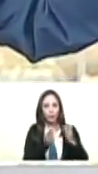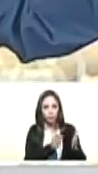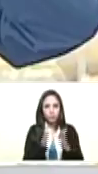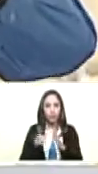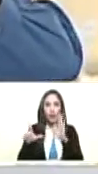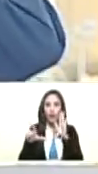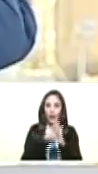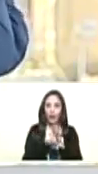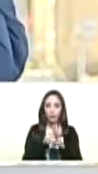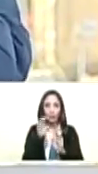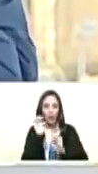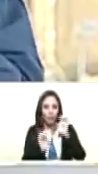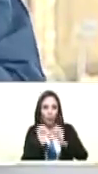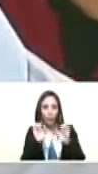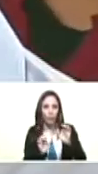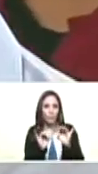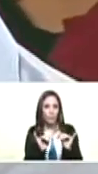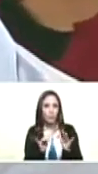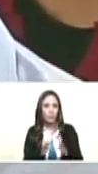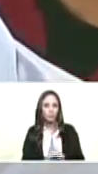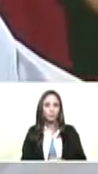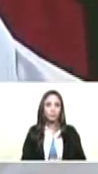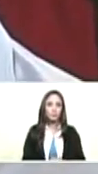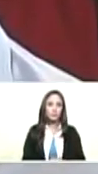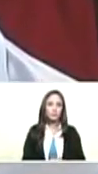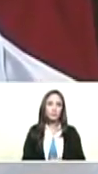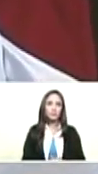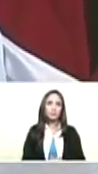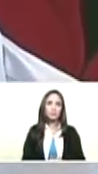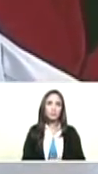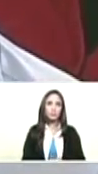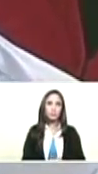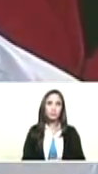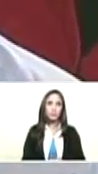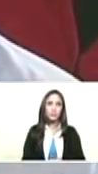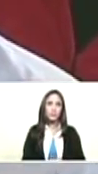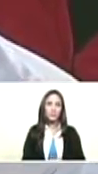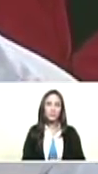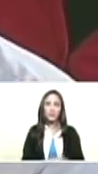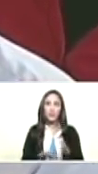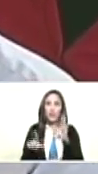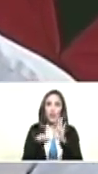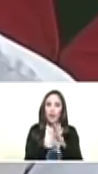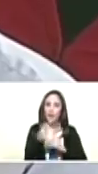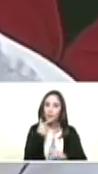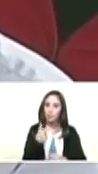ley en sí misma es un plan. La ley te dice qué